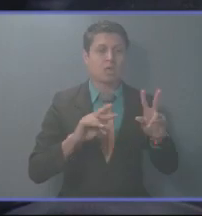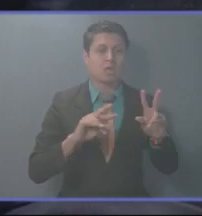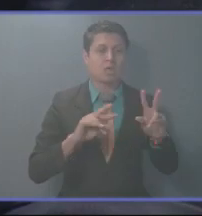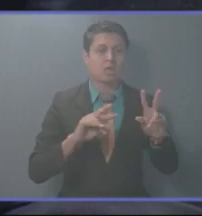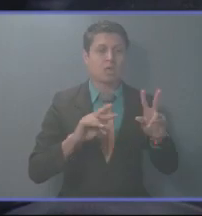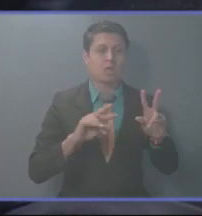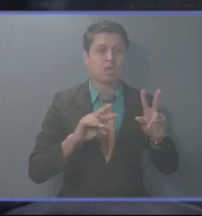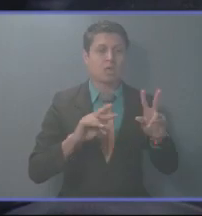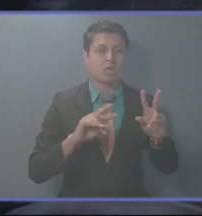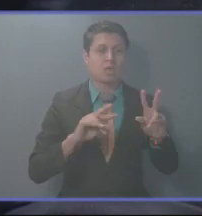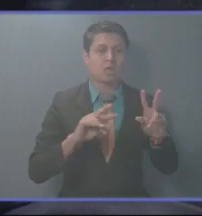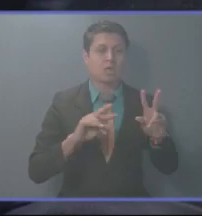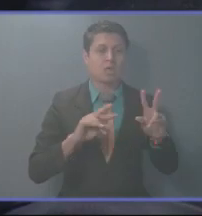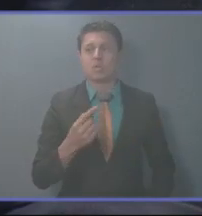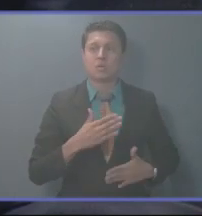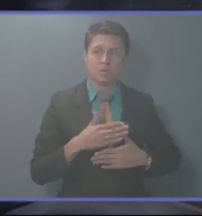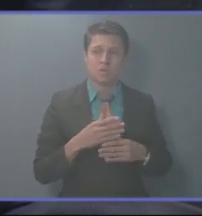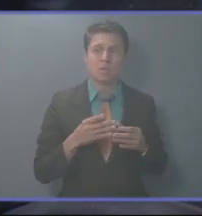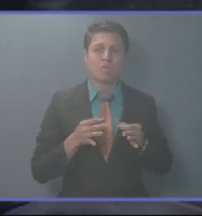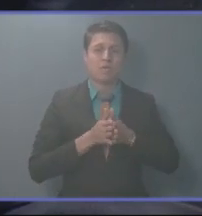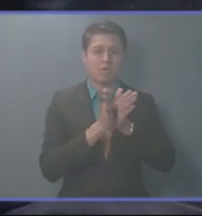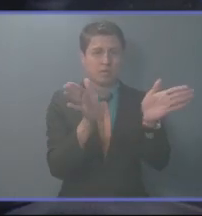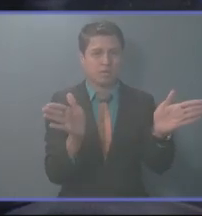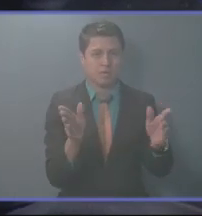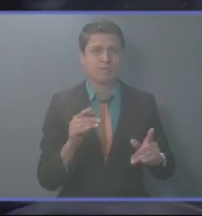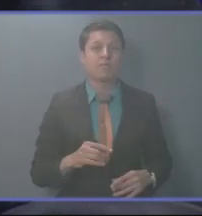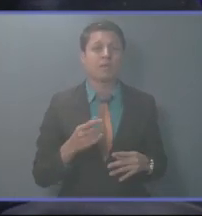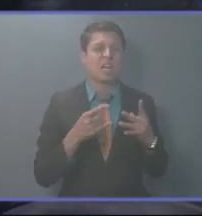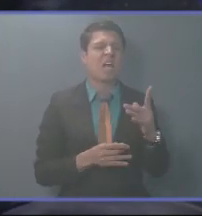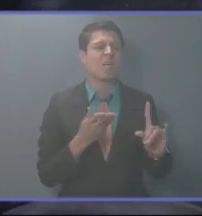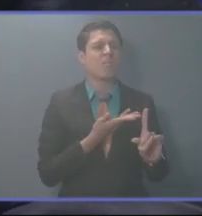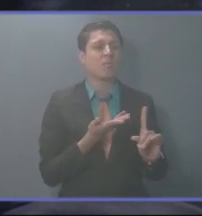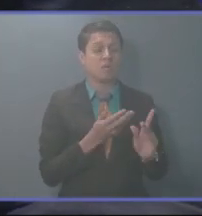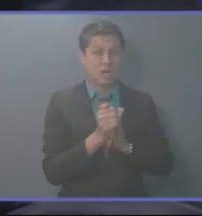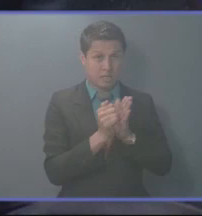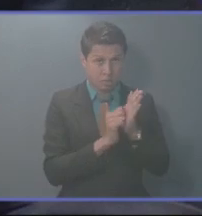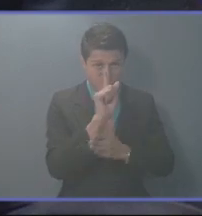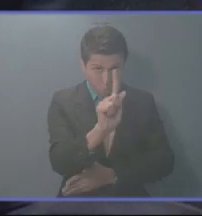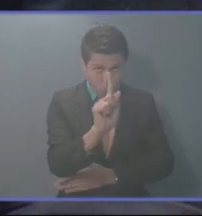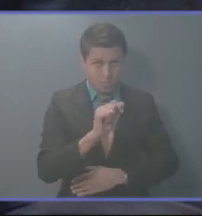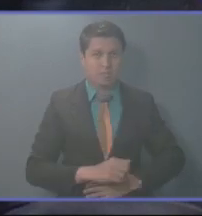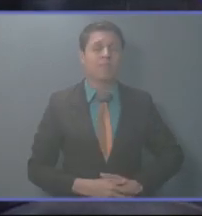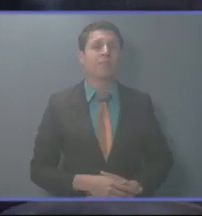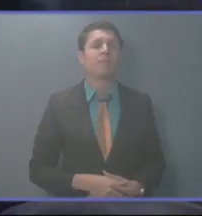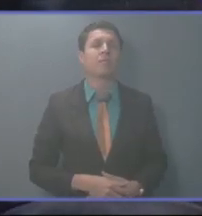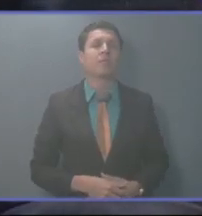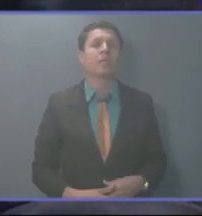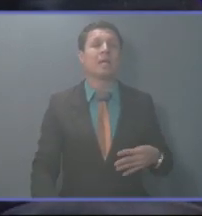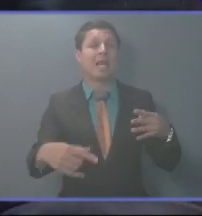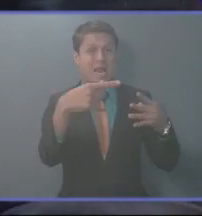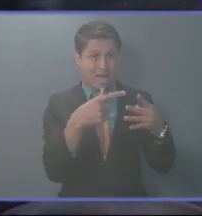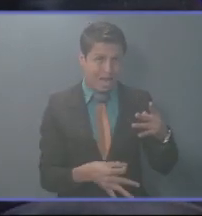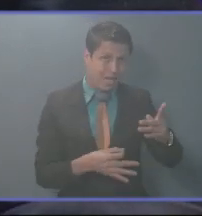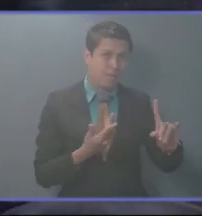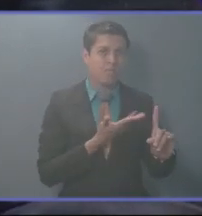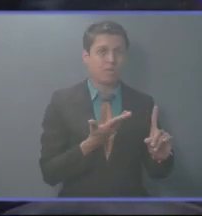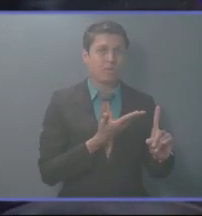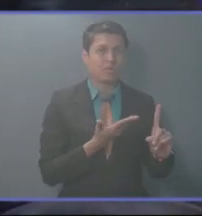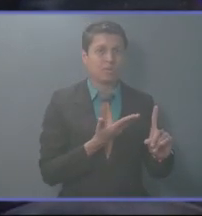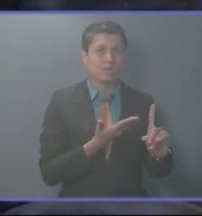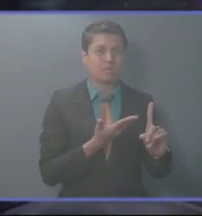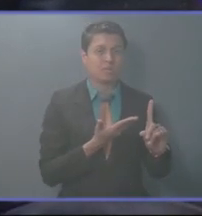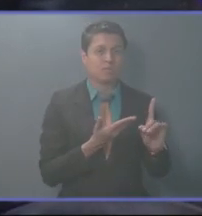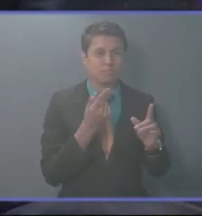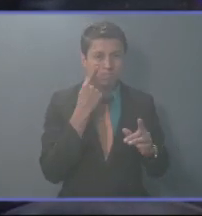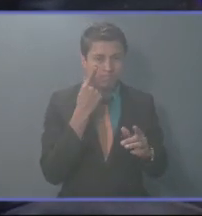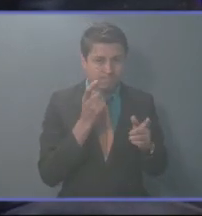capítulo único, disposiciones generales, objeto de la ley, artículo 1. La presente ley tiene por objeto regular